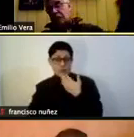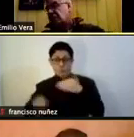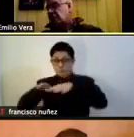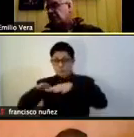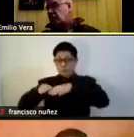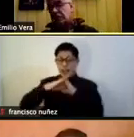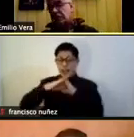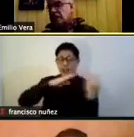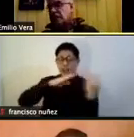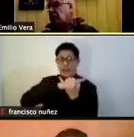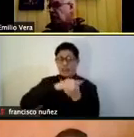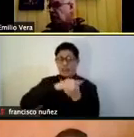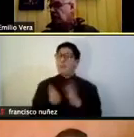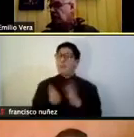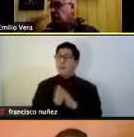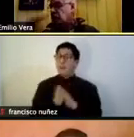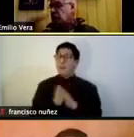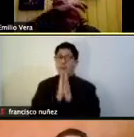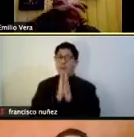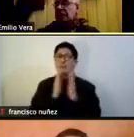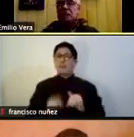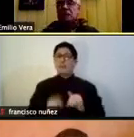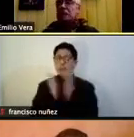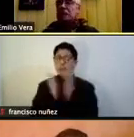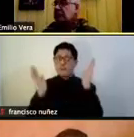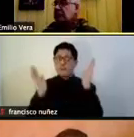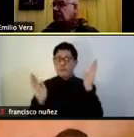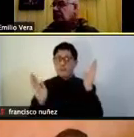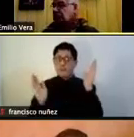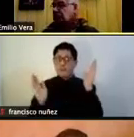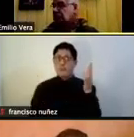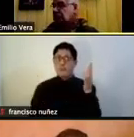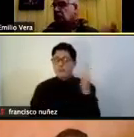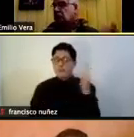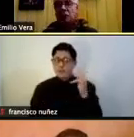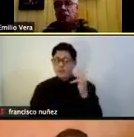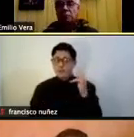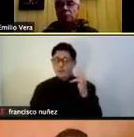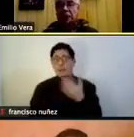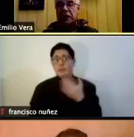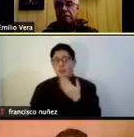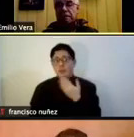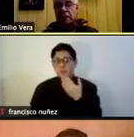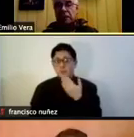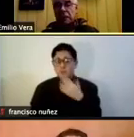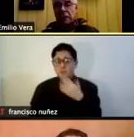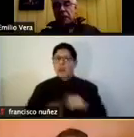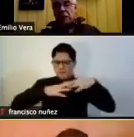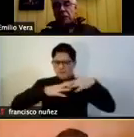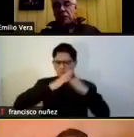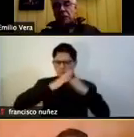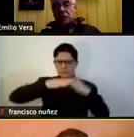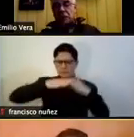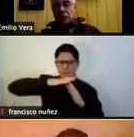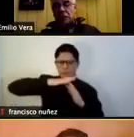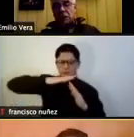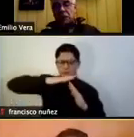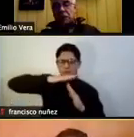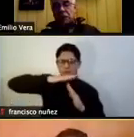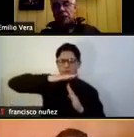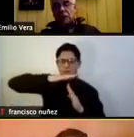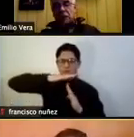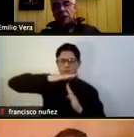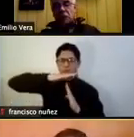y su cadena submarina que lo acompaña. Ajá. Y bueno, ¿y de